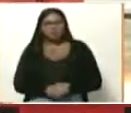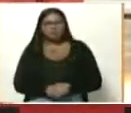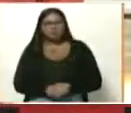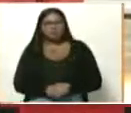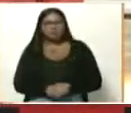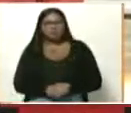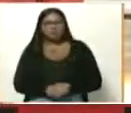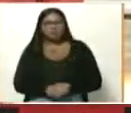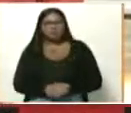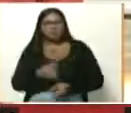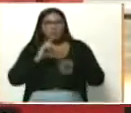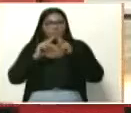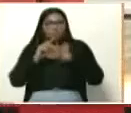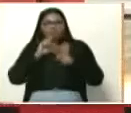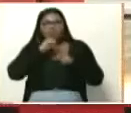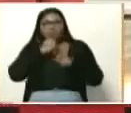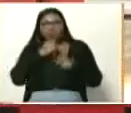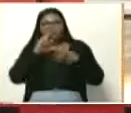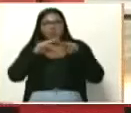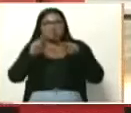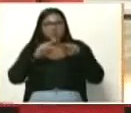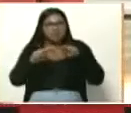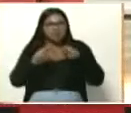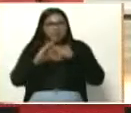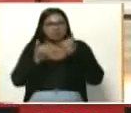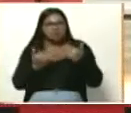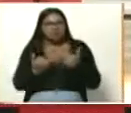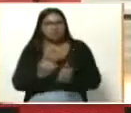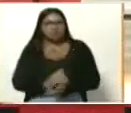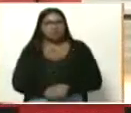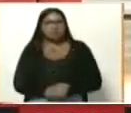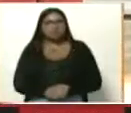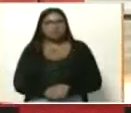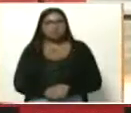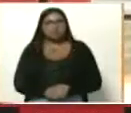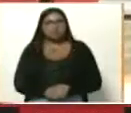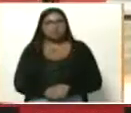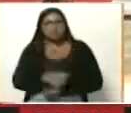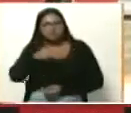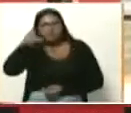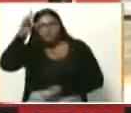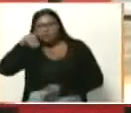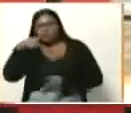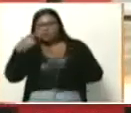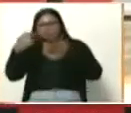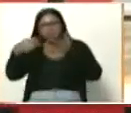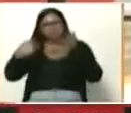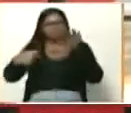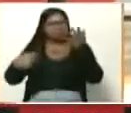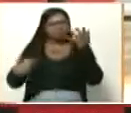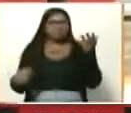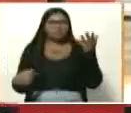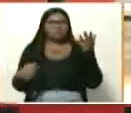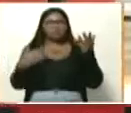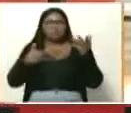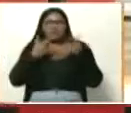los abuelitos, hay para los niños, hay para las personas con discapacidad. En fin, ahí